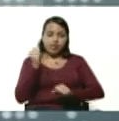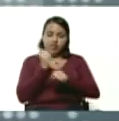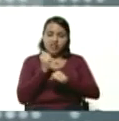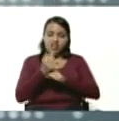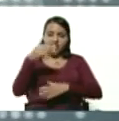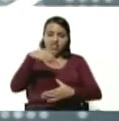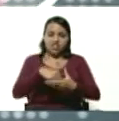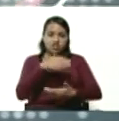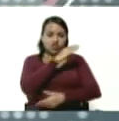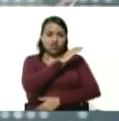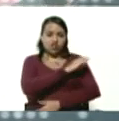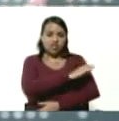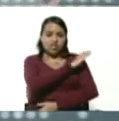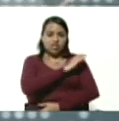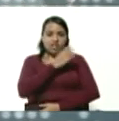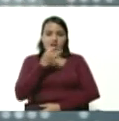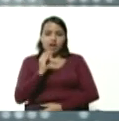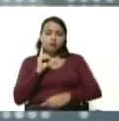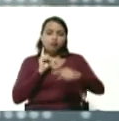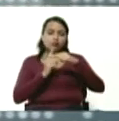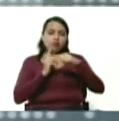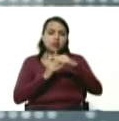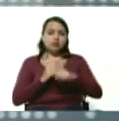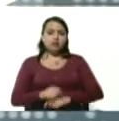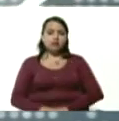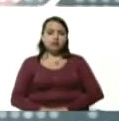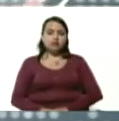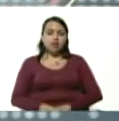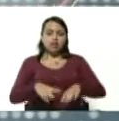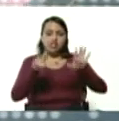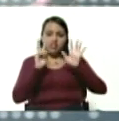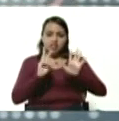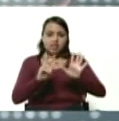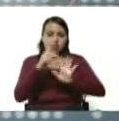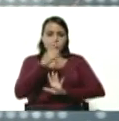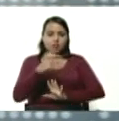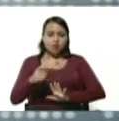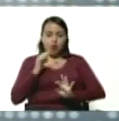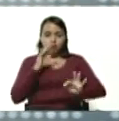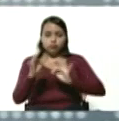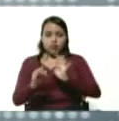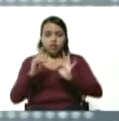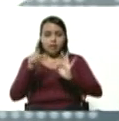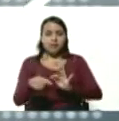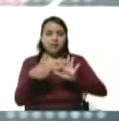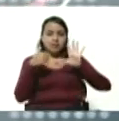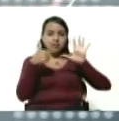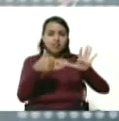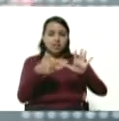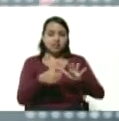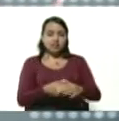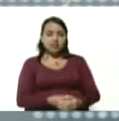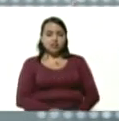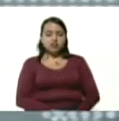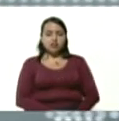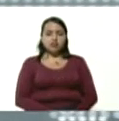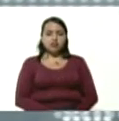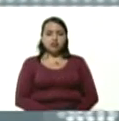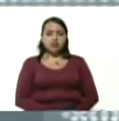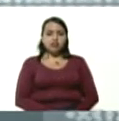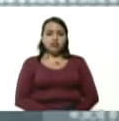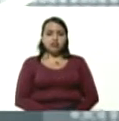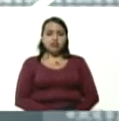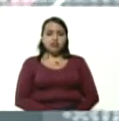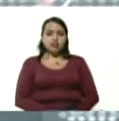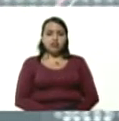en esta clínica, pues, resultaron positivos. Además de estos siete casos, tenemos seis casos captados en el área